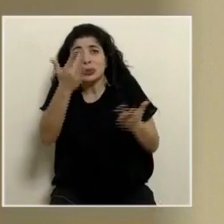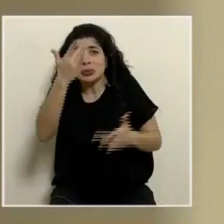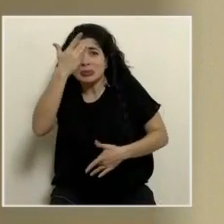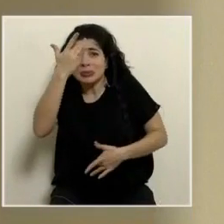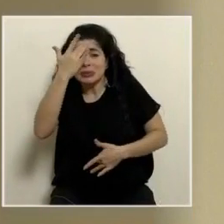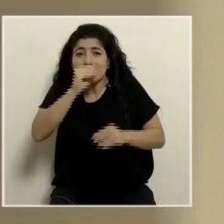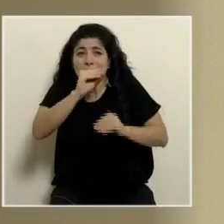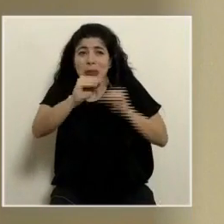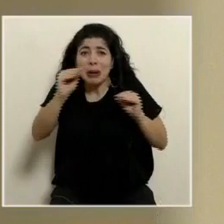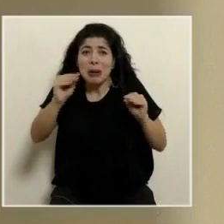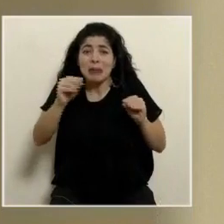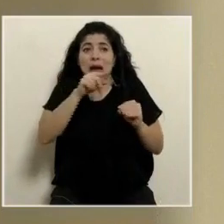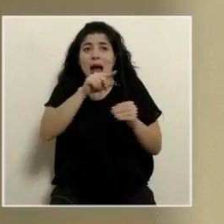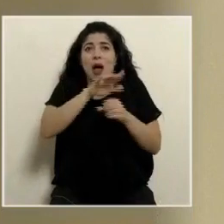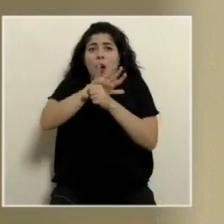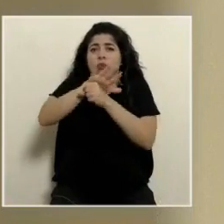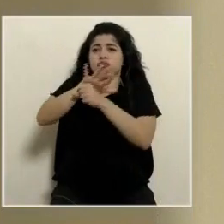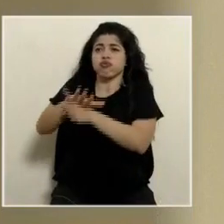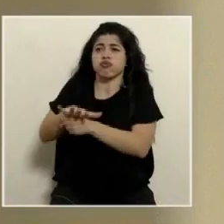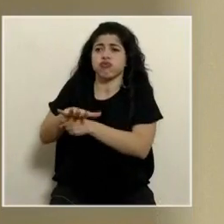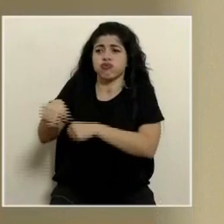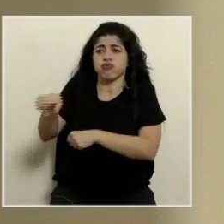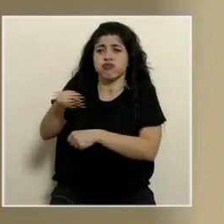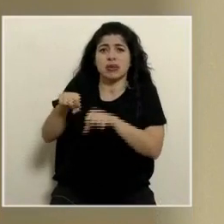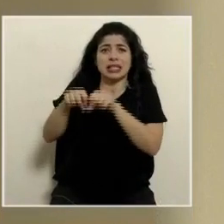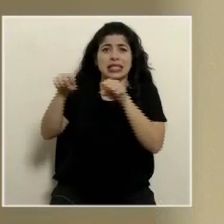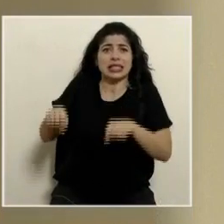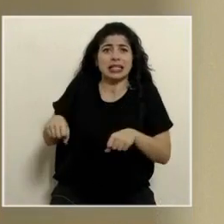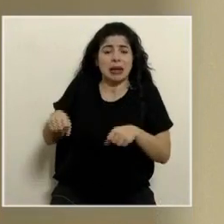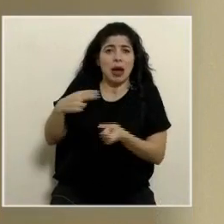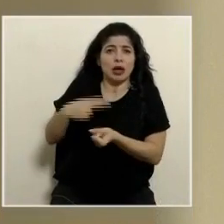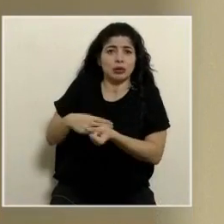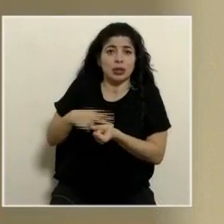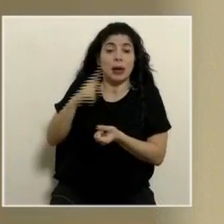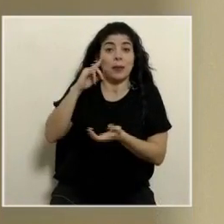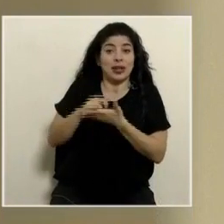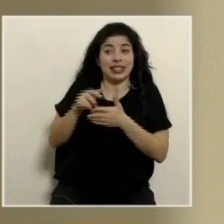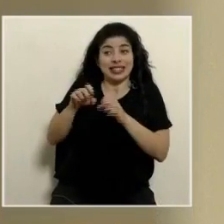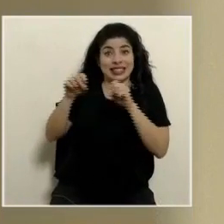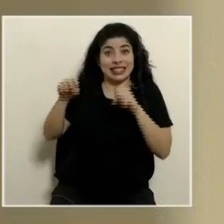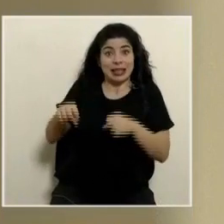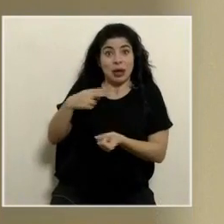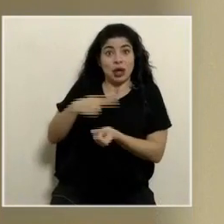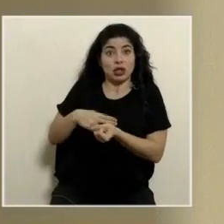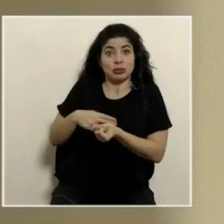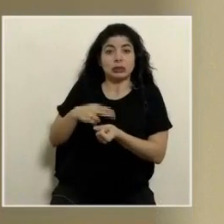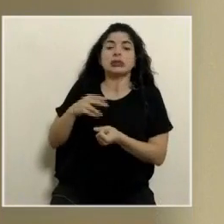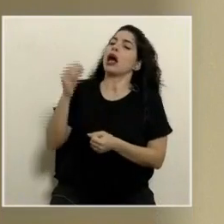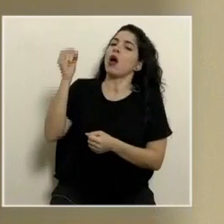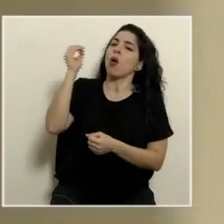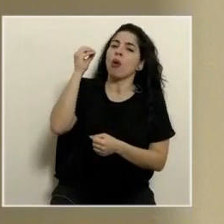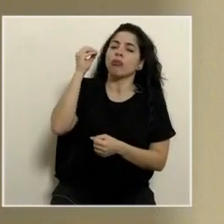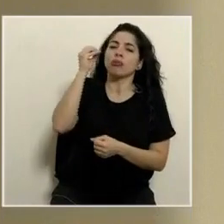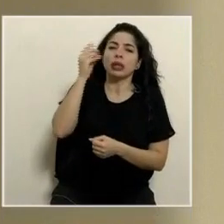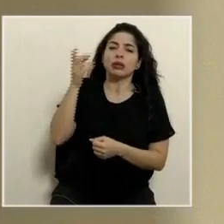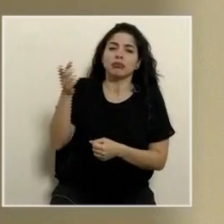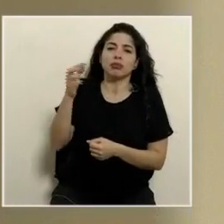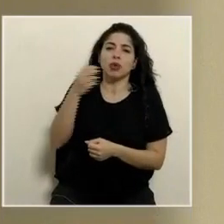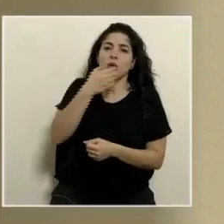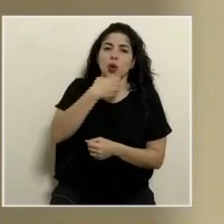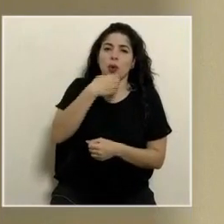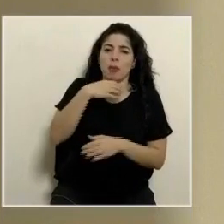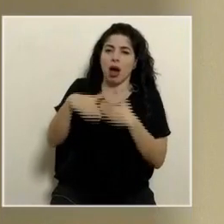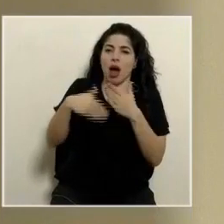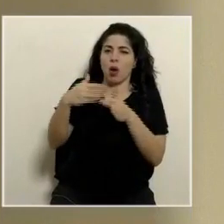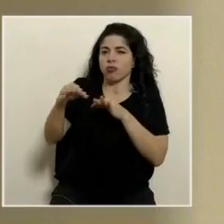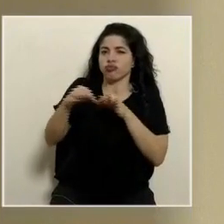y sabemos la presión que tiene el sistema hospitalario. Y justamente de esto, el sistema hospitalario, pues obviamente don Román Macaya nos ampliará por parte